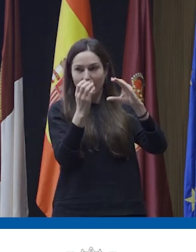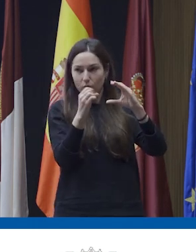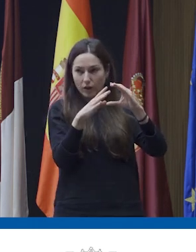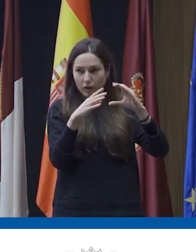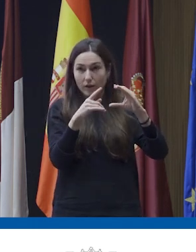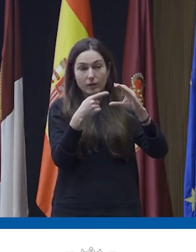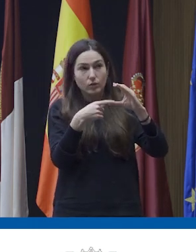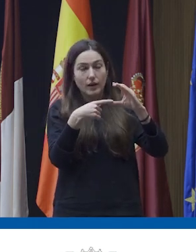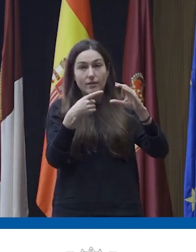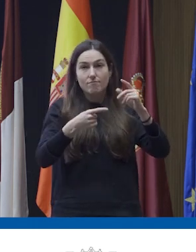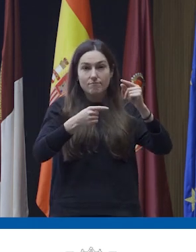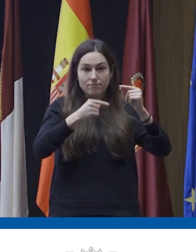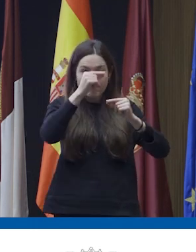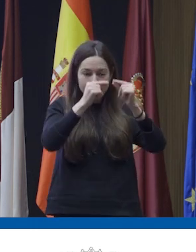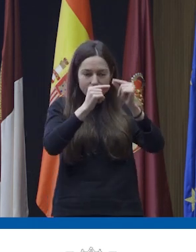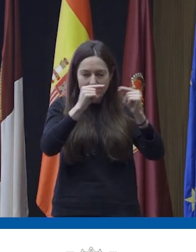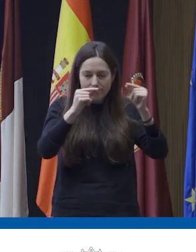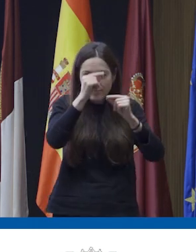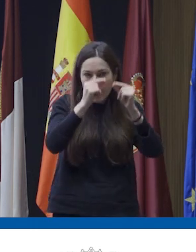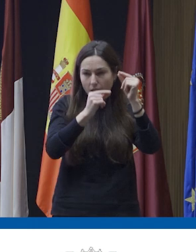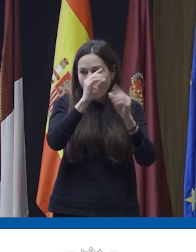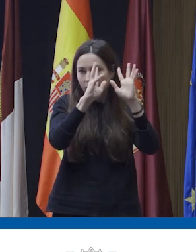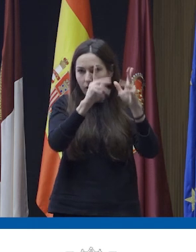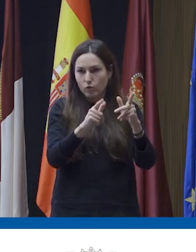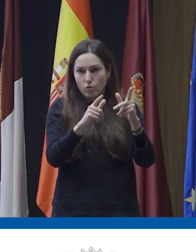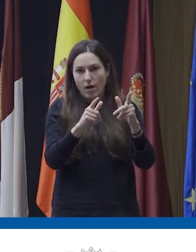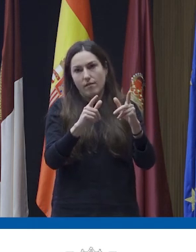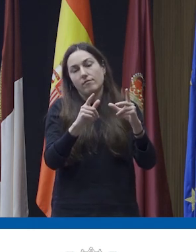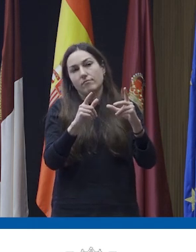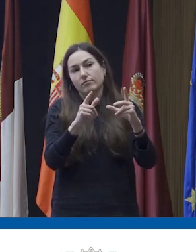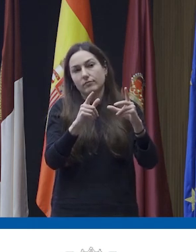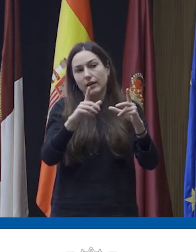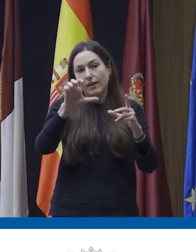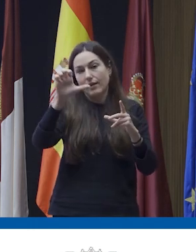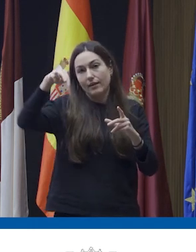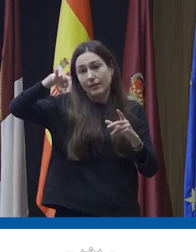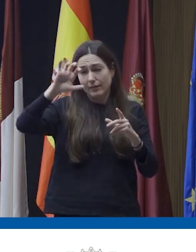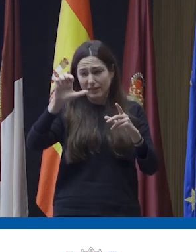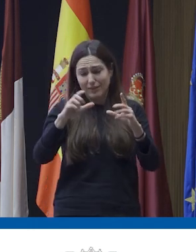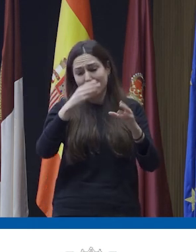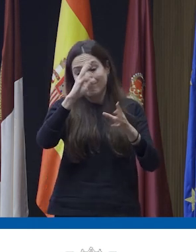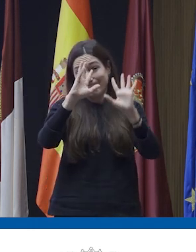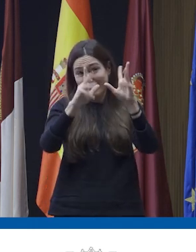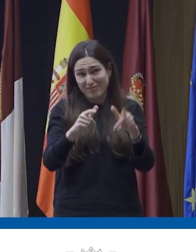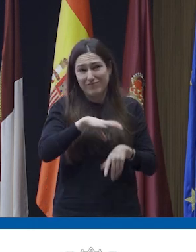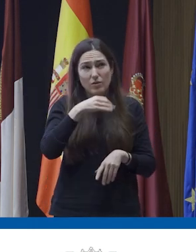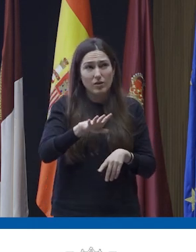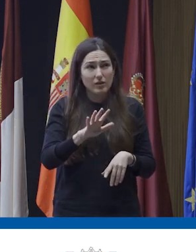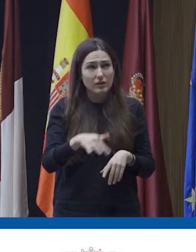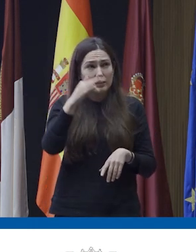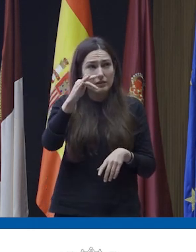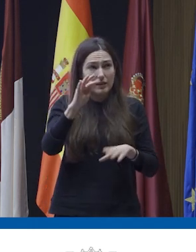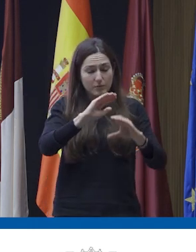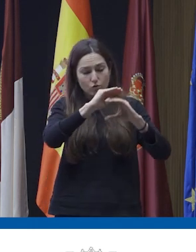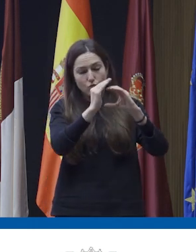nos permite calcular la lente entrante, ¿vale? O sea, la lente del paciente, aparte además de la superficie